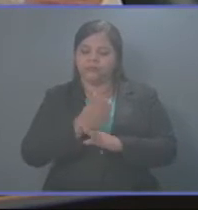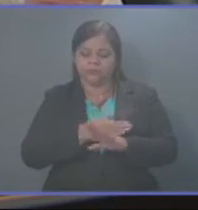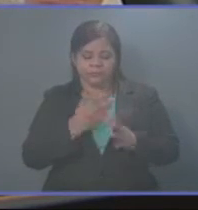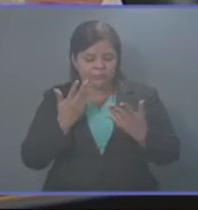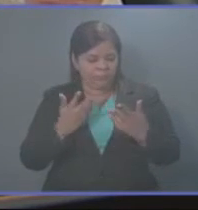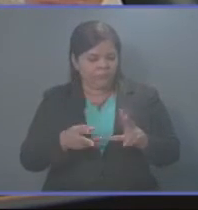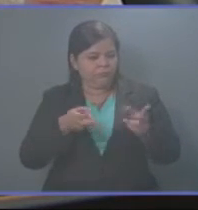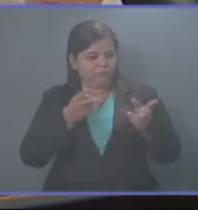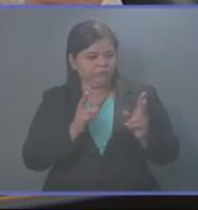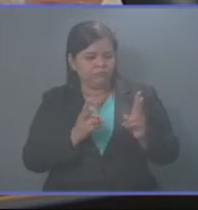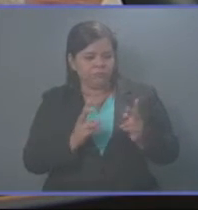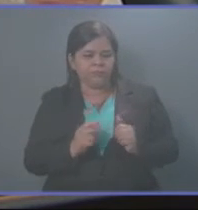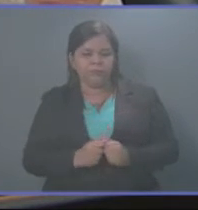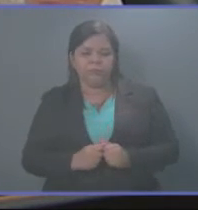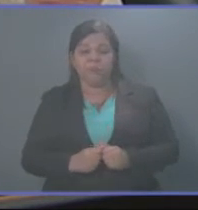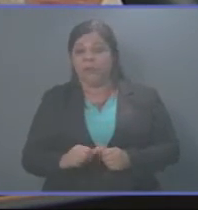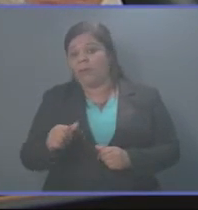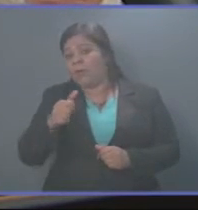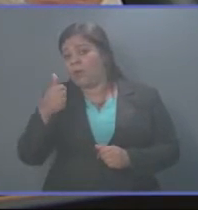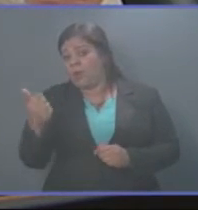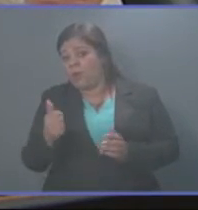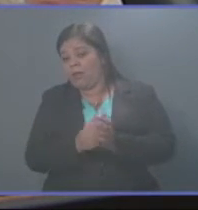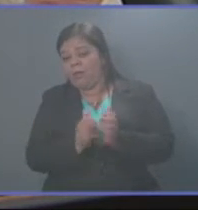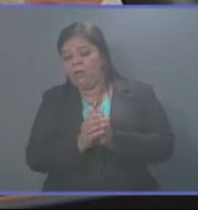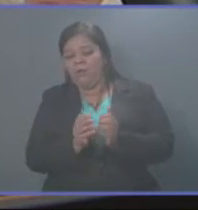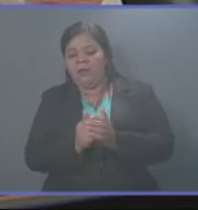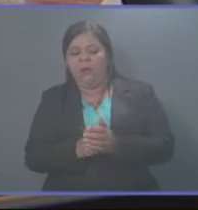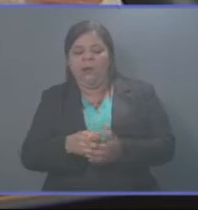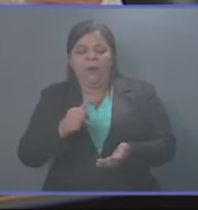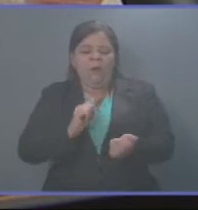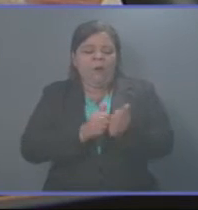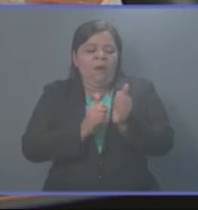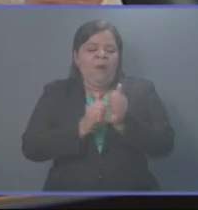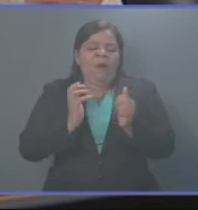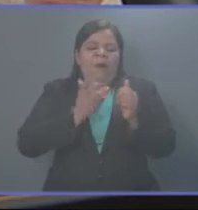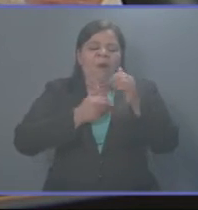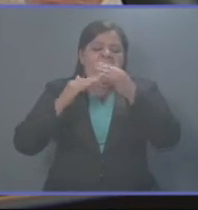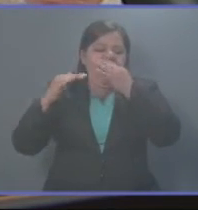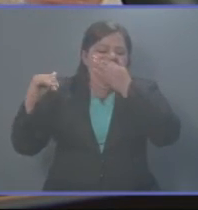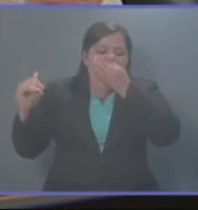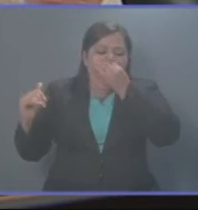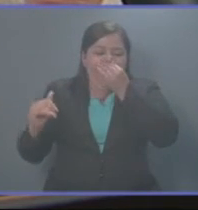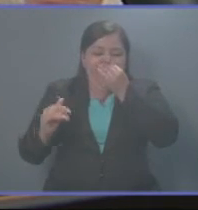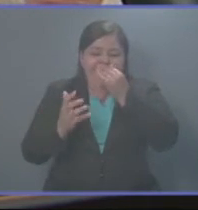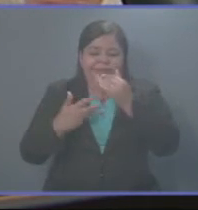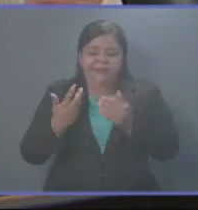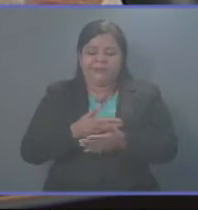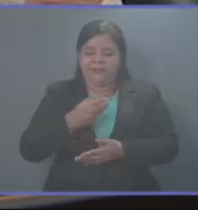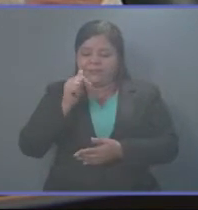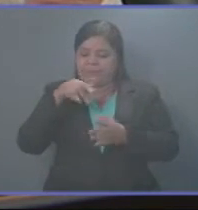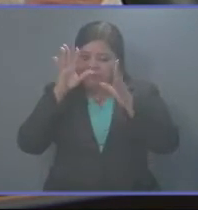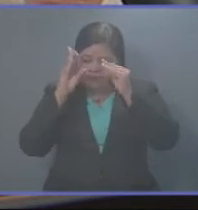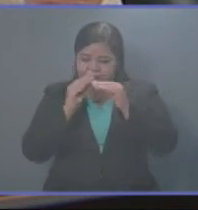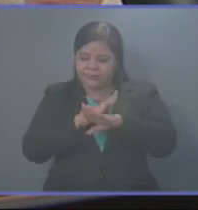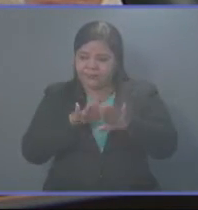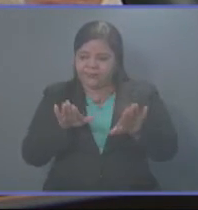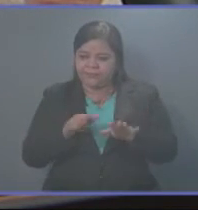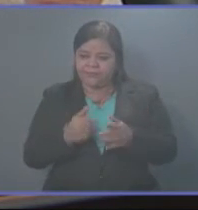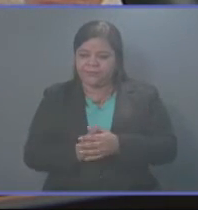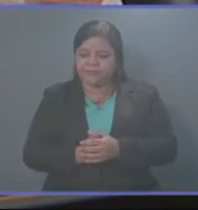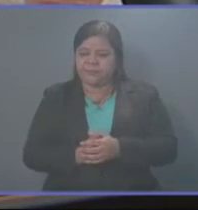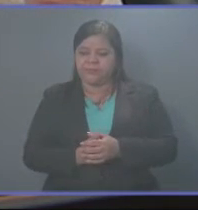hablado. Otra de las deudas del deporte salvadoreño, y que la estamos saldando esta noche, es sobre